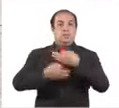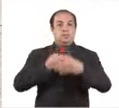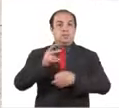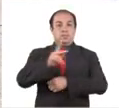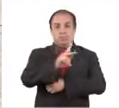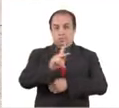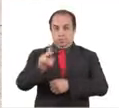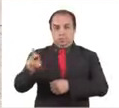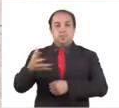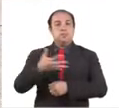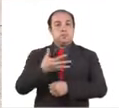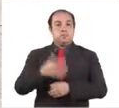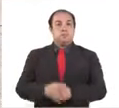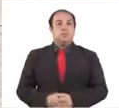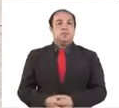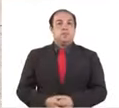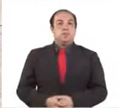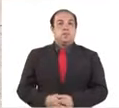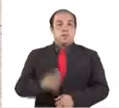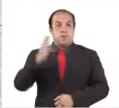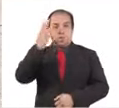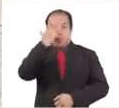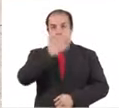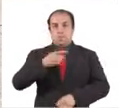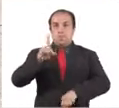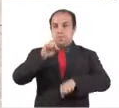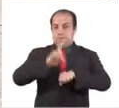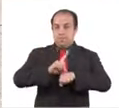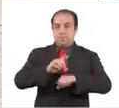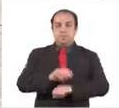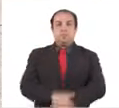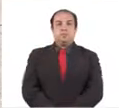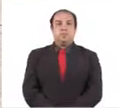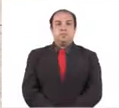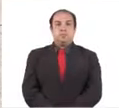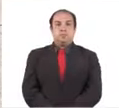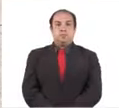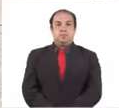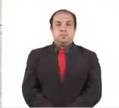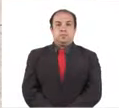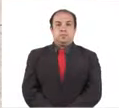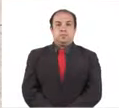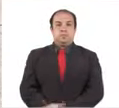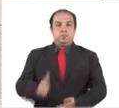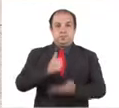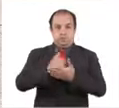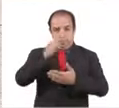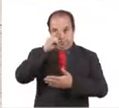teniendo todas y todos un excelente día. Ciudad.